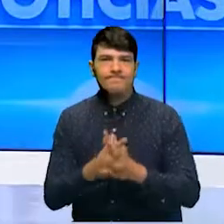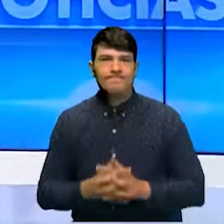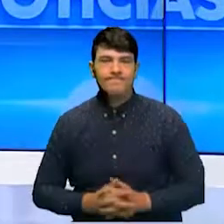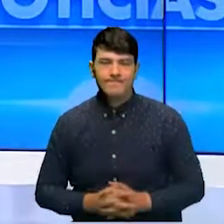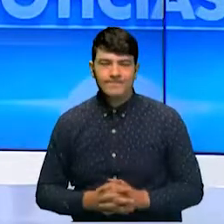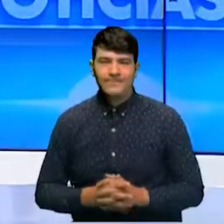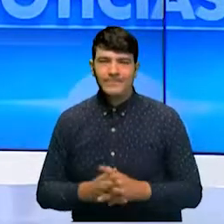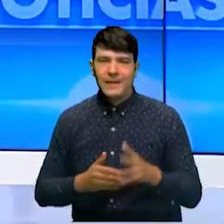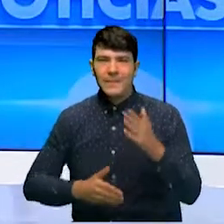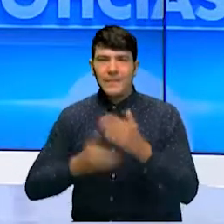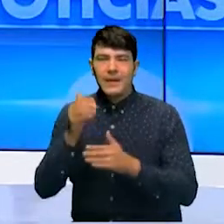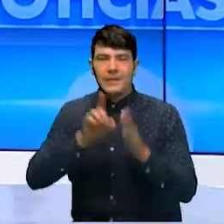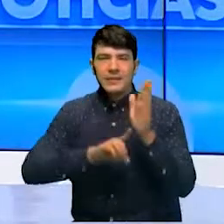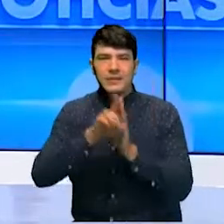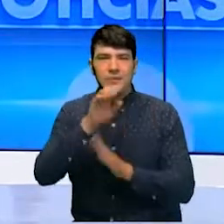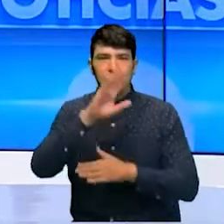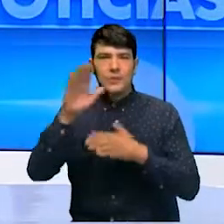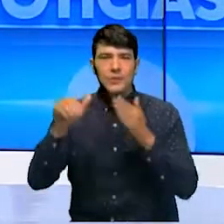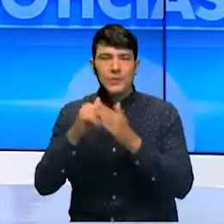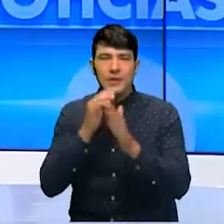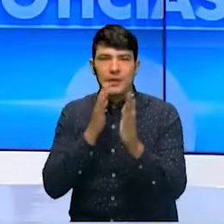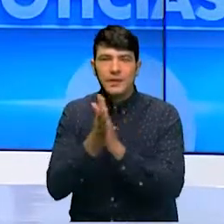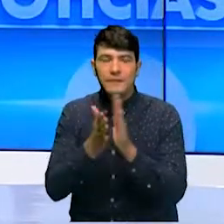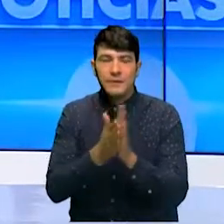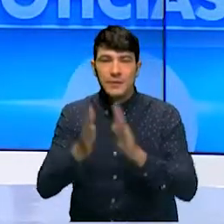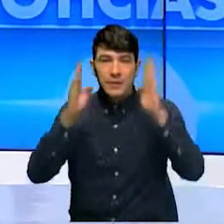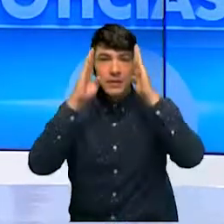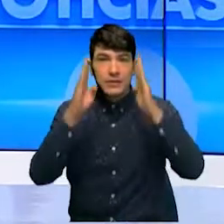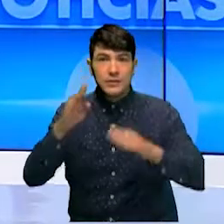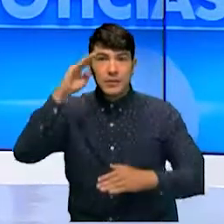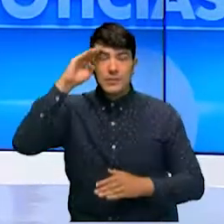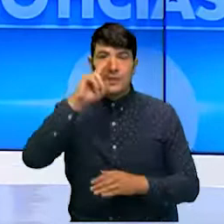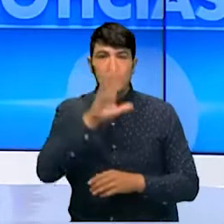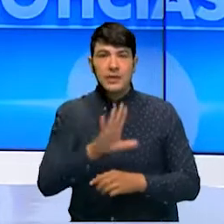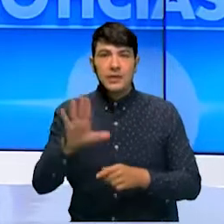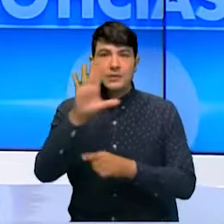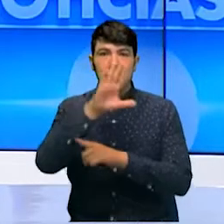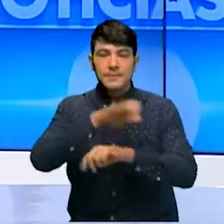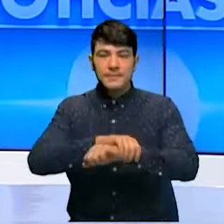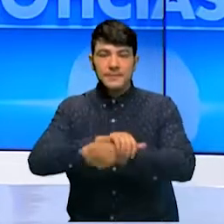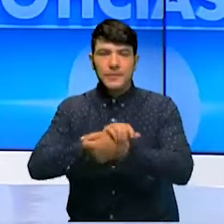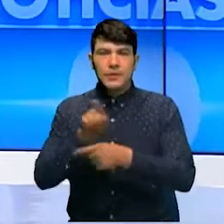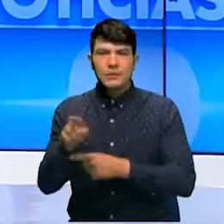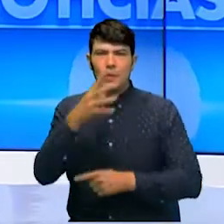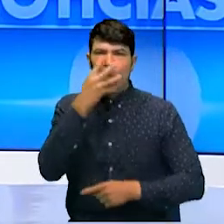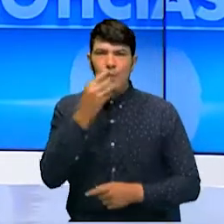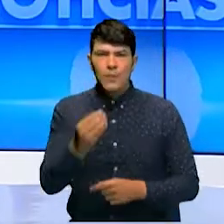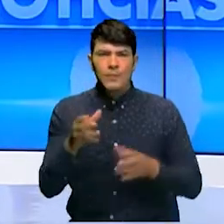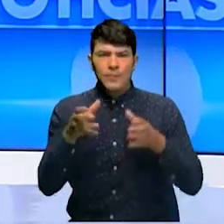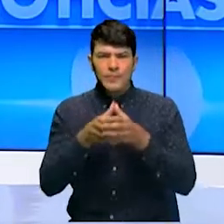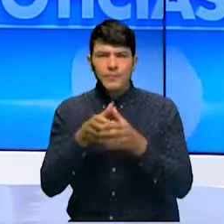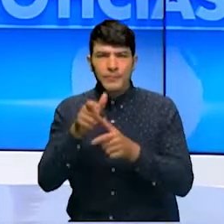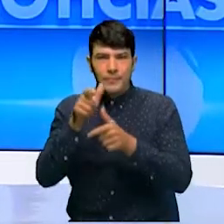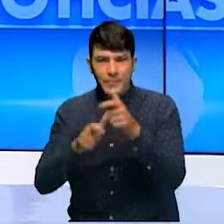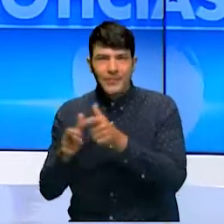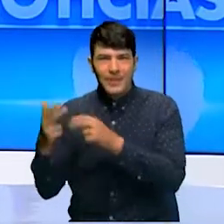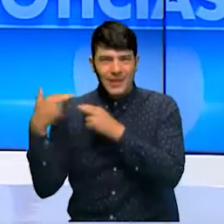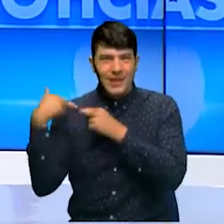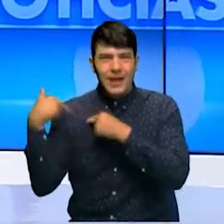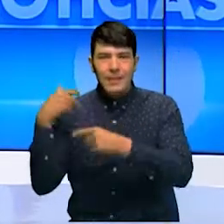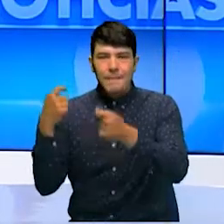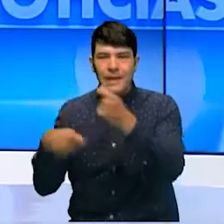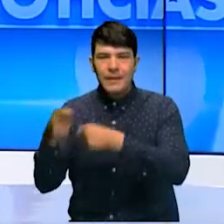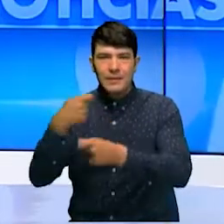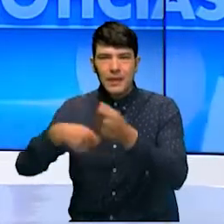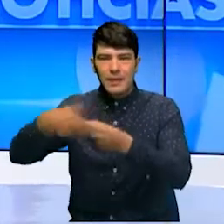Muy bien, iniciamos con el desarrollo de toda la información. Mucha atención que la policía desmanteló una organización delictiva dedicada al hurto de hidrocarburos. Esto